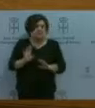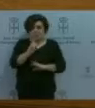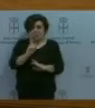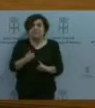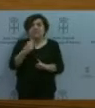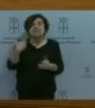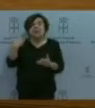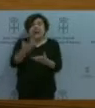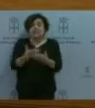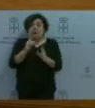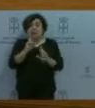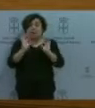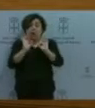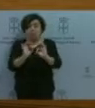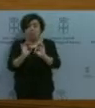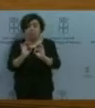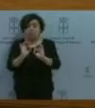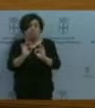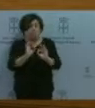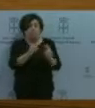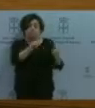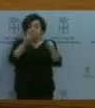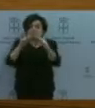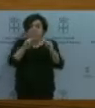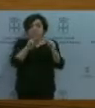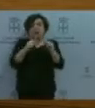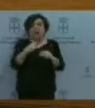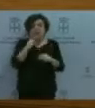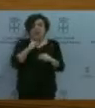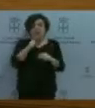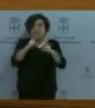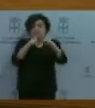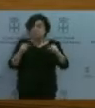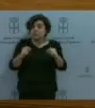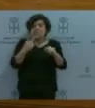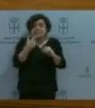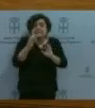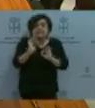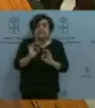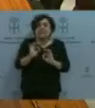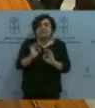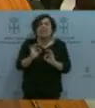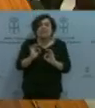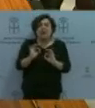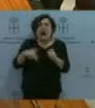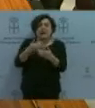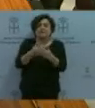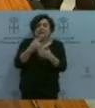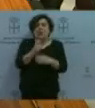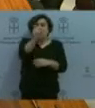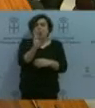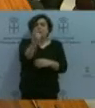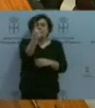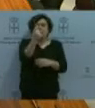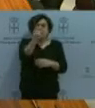esta legislatura. Y dejó de serlo cuando alguien empezó a decir que no entendía el asturiano, cuando sabemos que se podía entender perfectamente. Y se empezó a decir